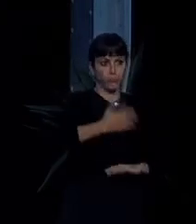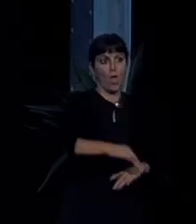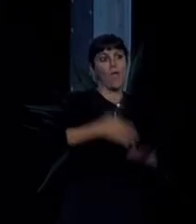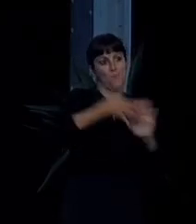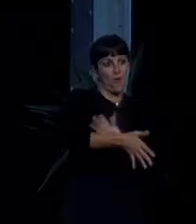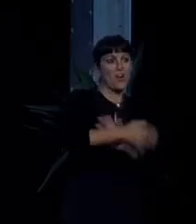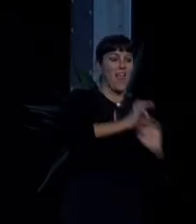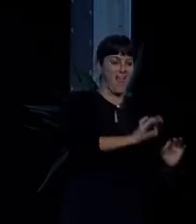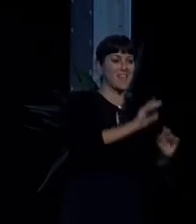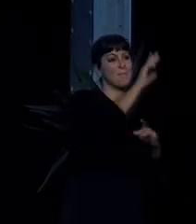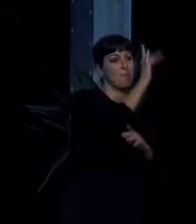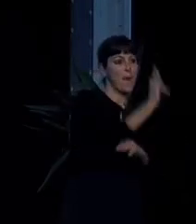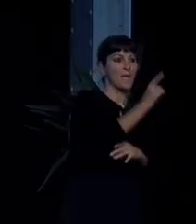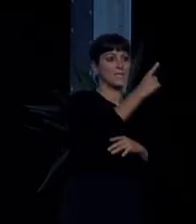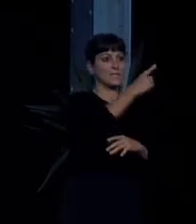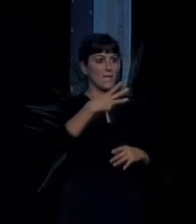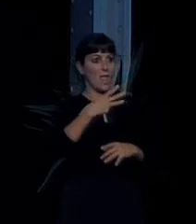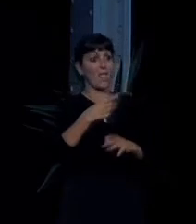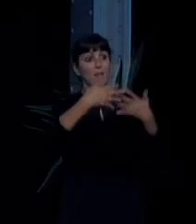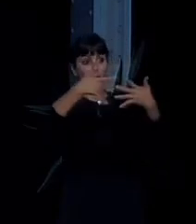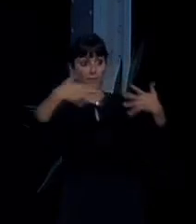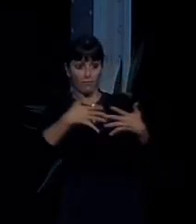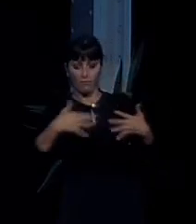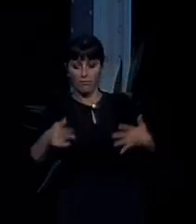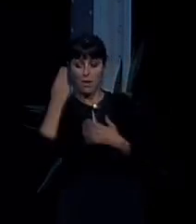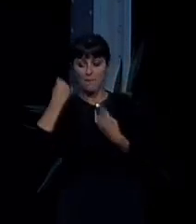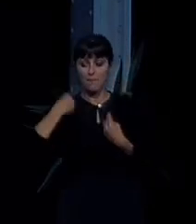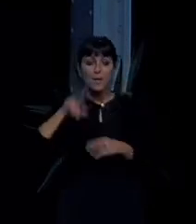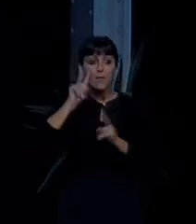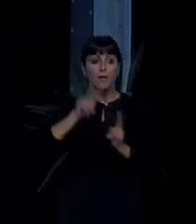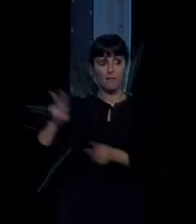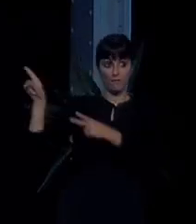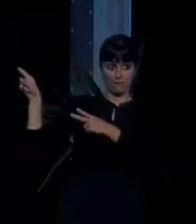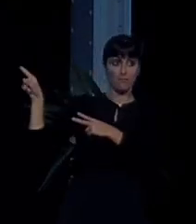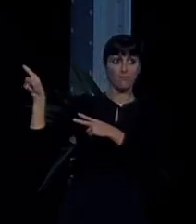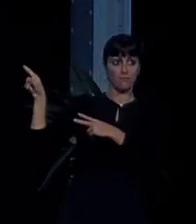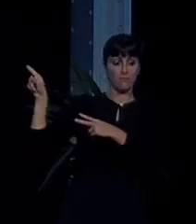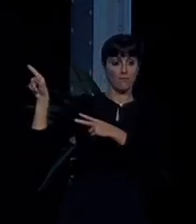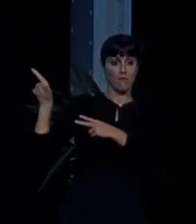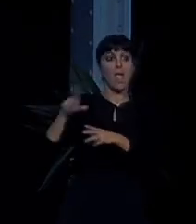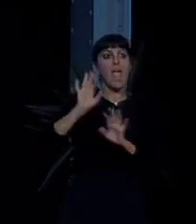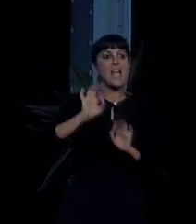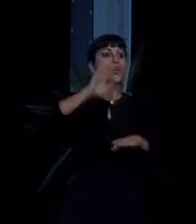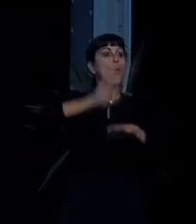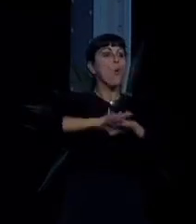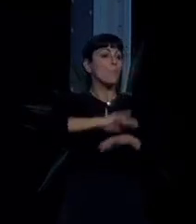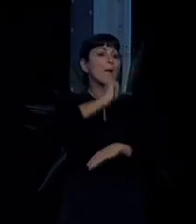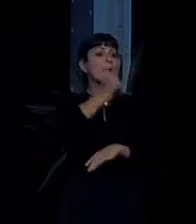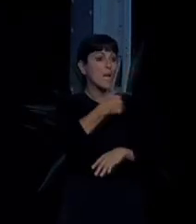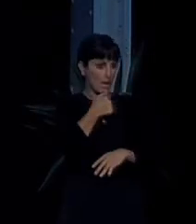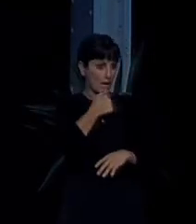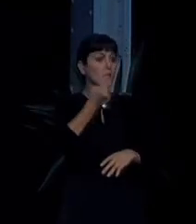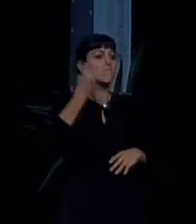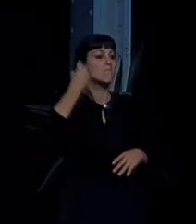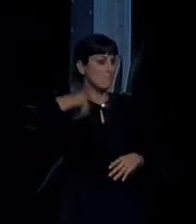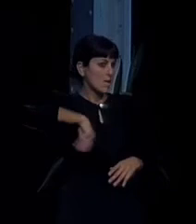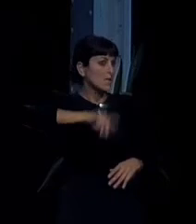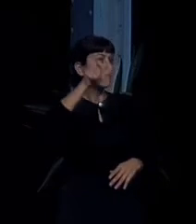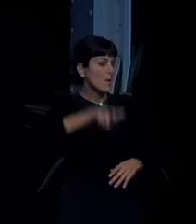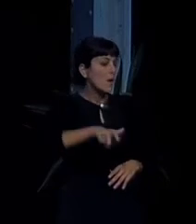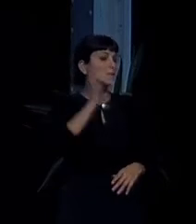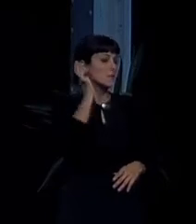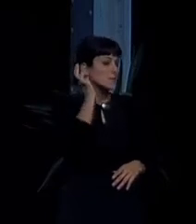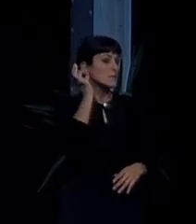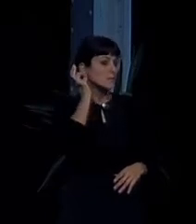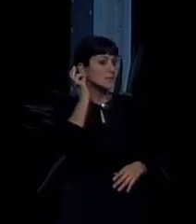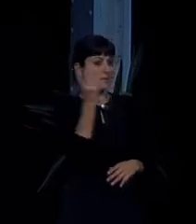valenciana quedará marcada por el trágico autoesto de Miriam, Desiree y Toñi». Por lo tanto, las está situando en el lugar de la culpa, las está situando en el lugar de la responsabilidad. Y